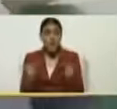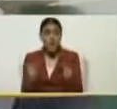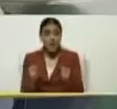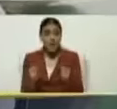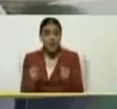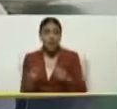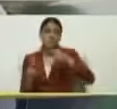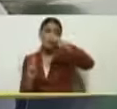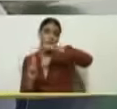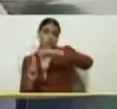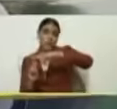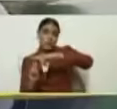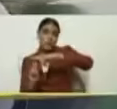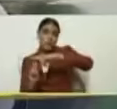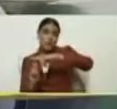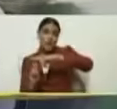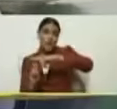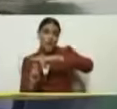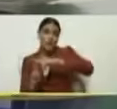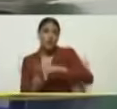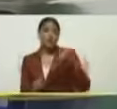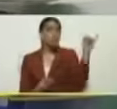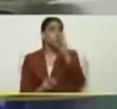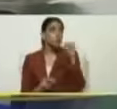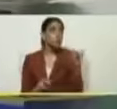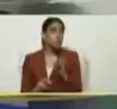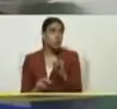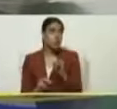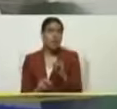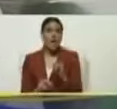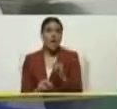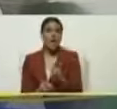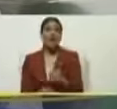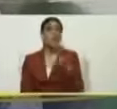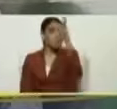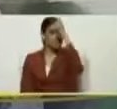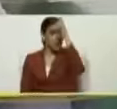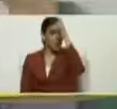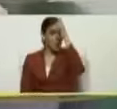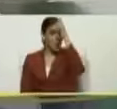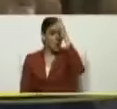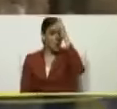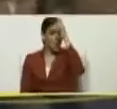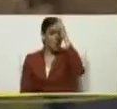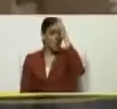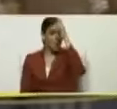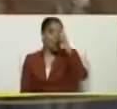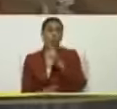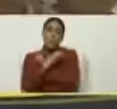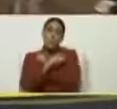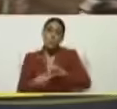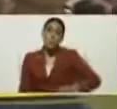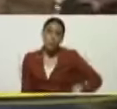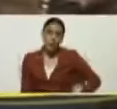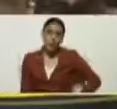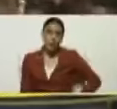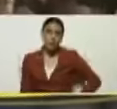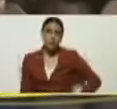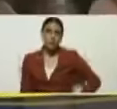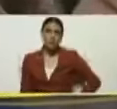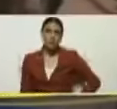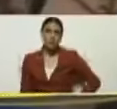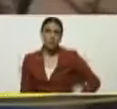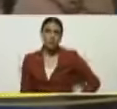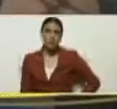en el Táchira, en el Zulia, en Falcón, en Portuguesa,